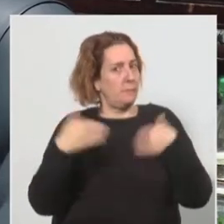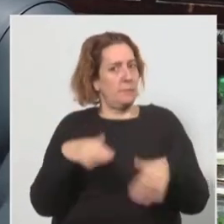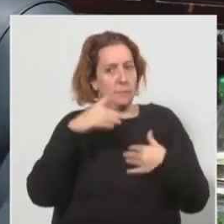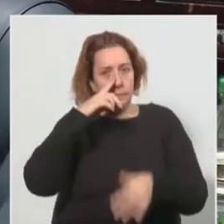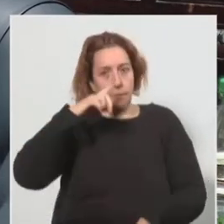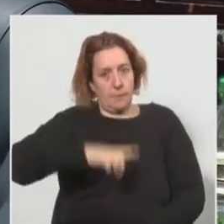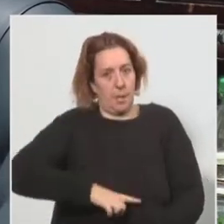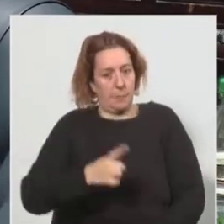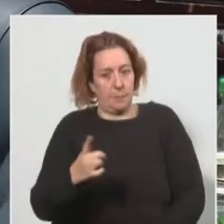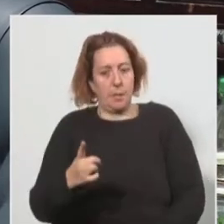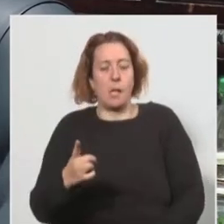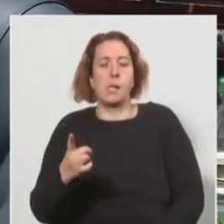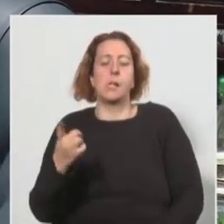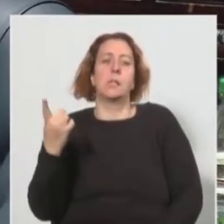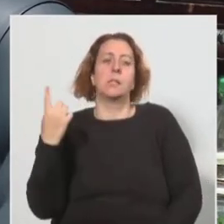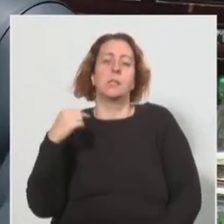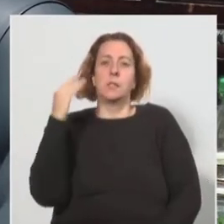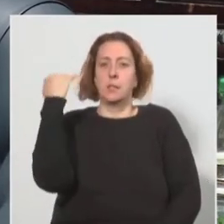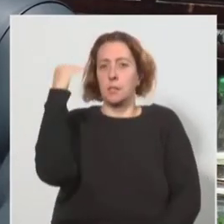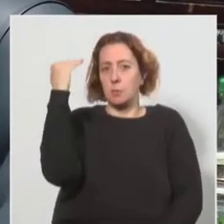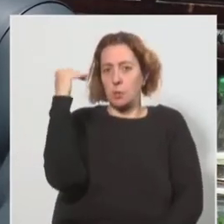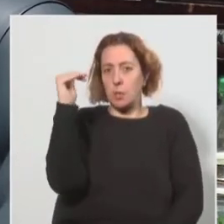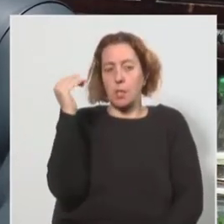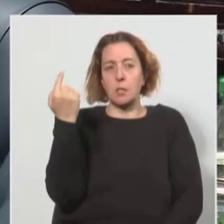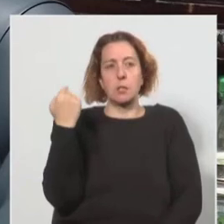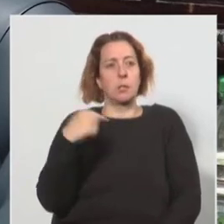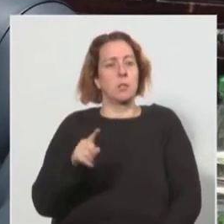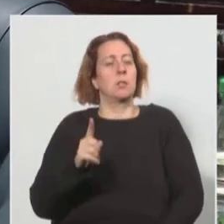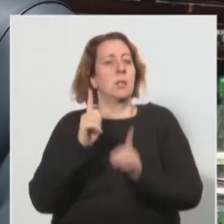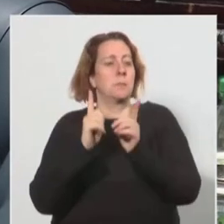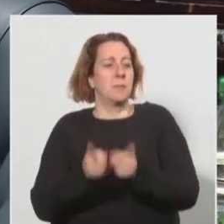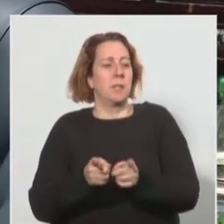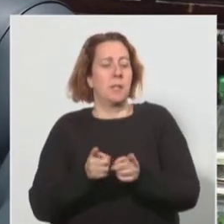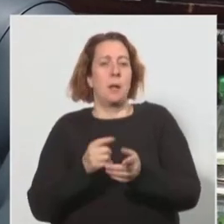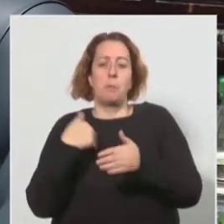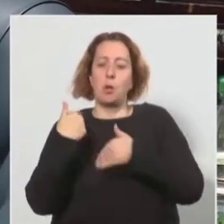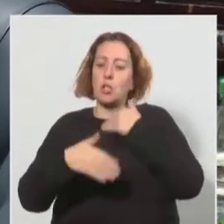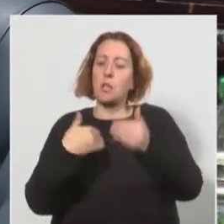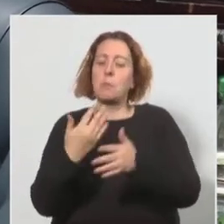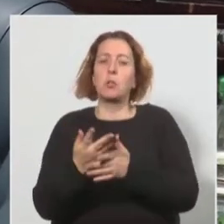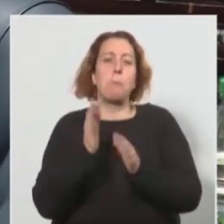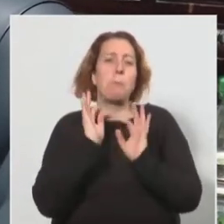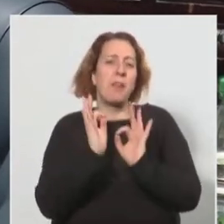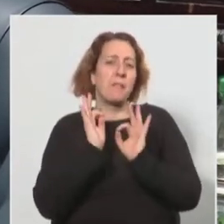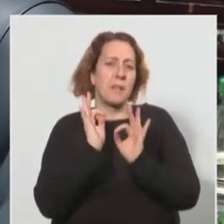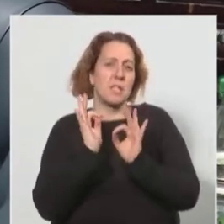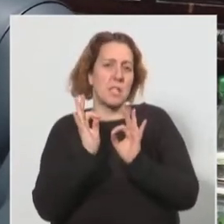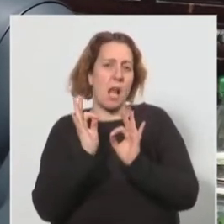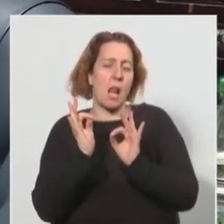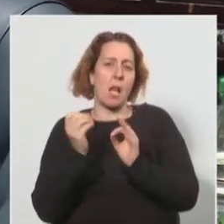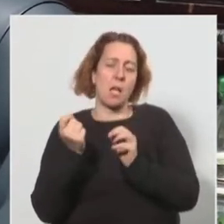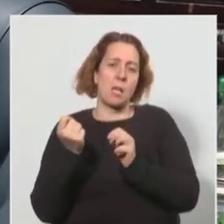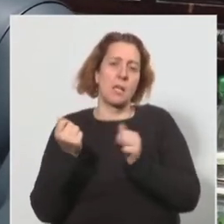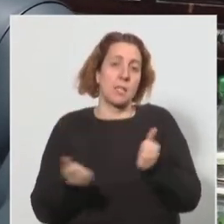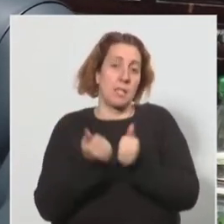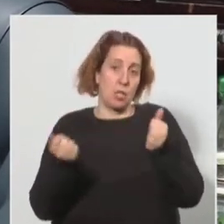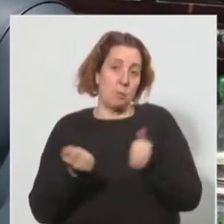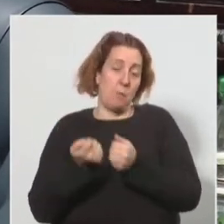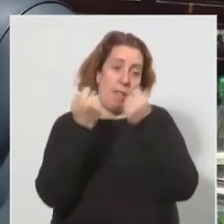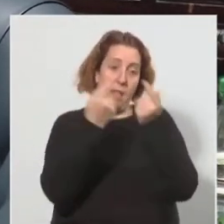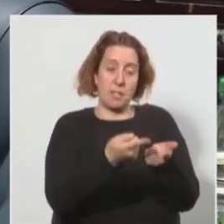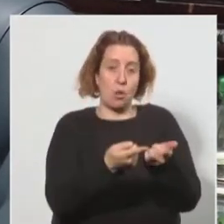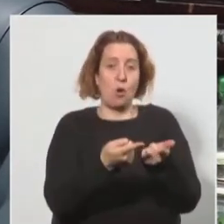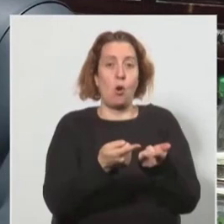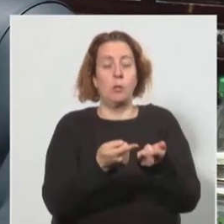precipitada, a nuestro gusto, de las autoridades y el procedimiento preferencial que se siguió para entregárselo,